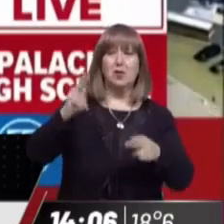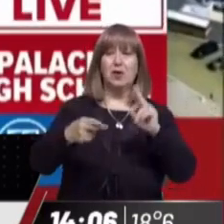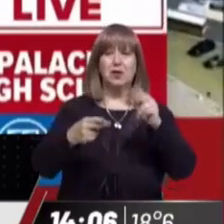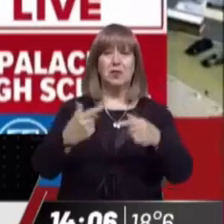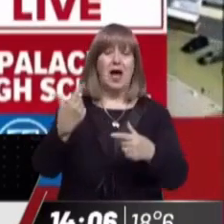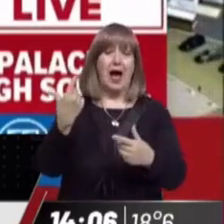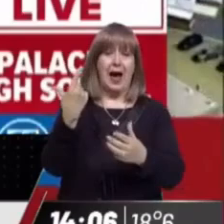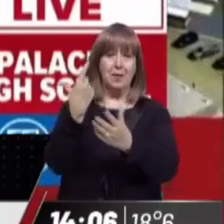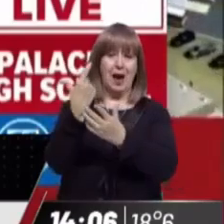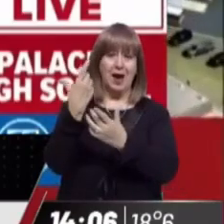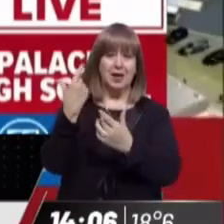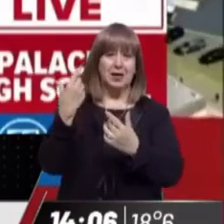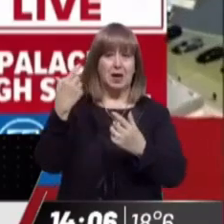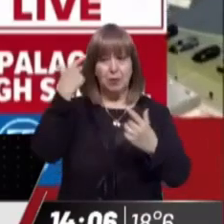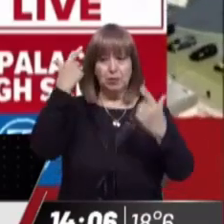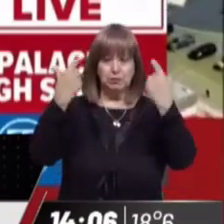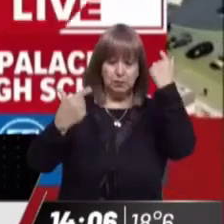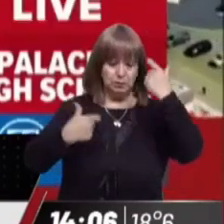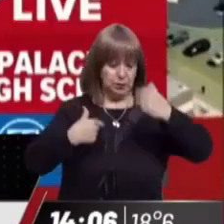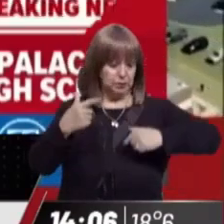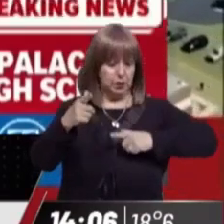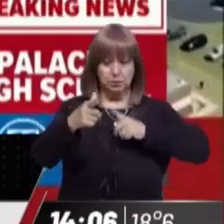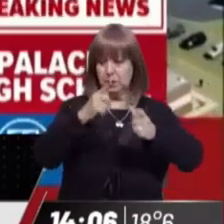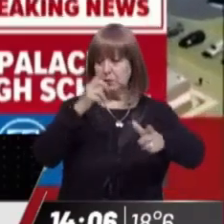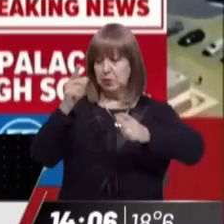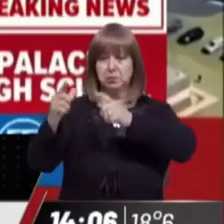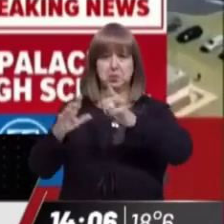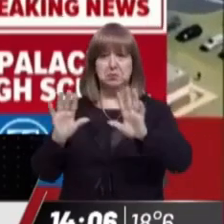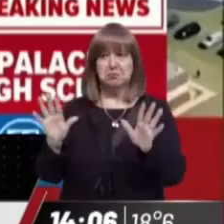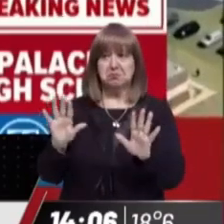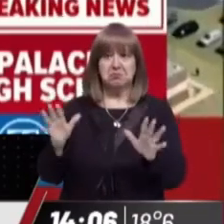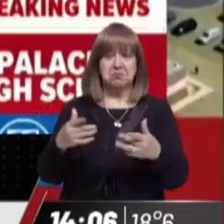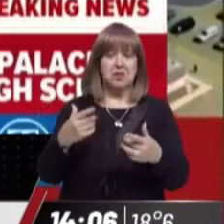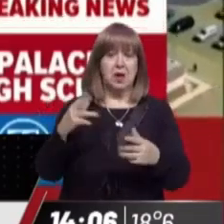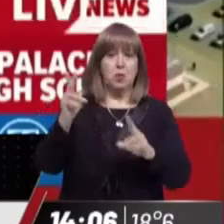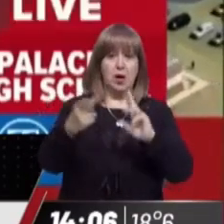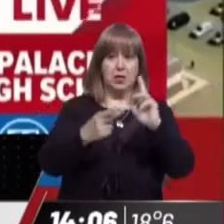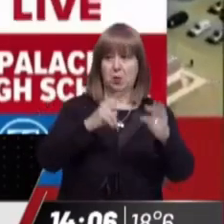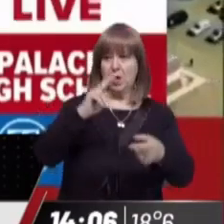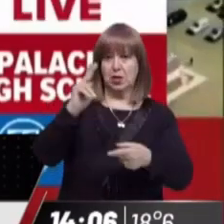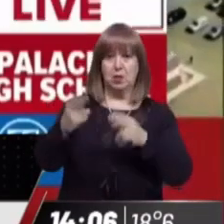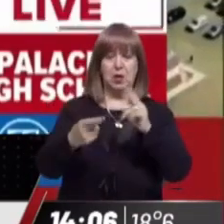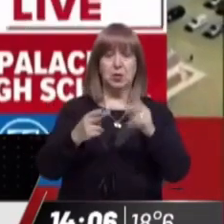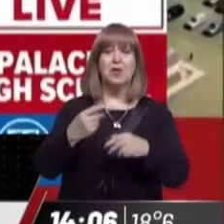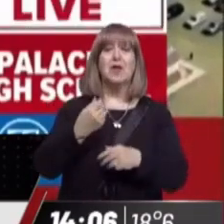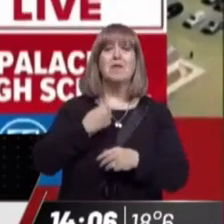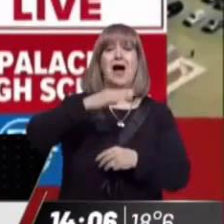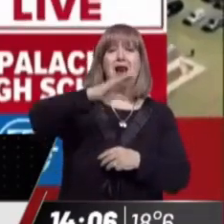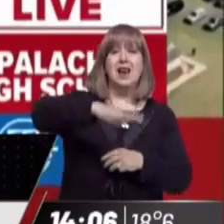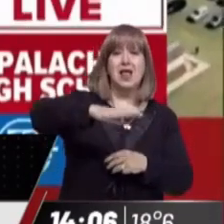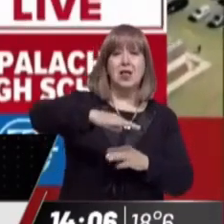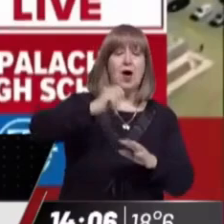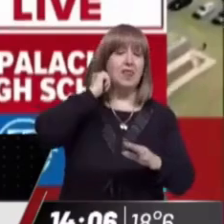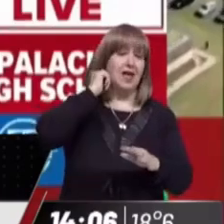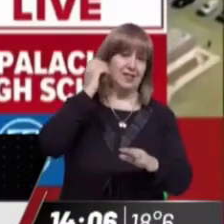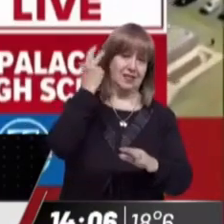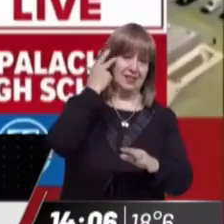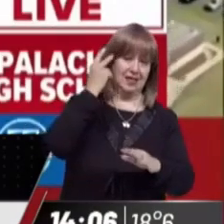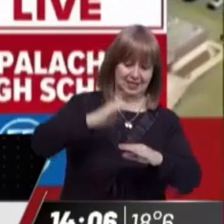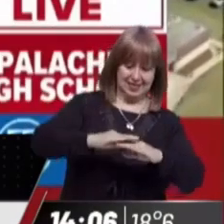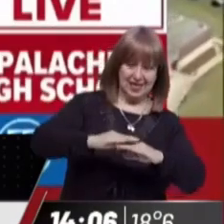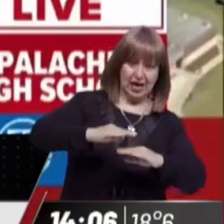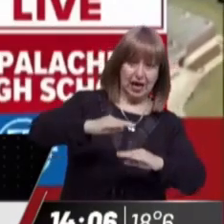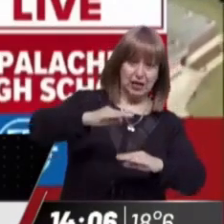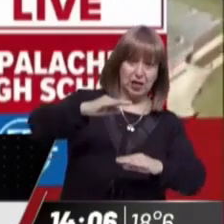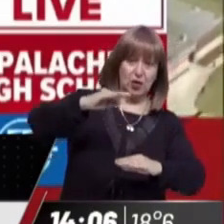las que más al están en el ranking eh de muertes de menores de hasta 18 años